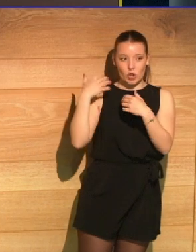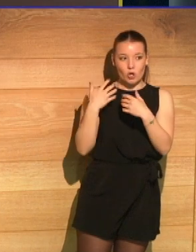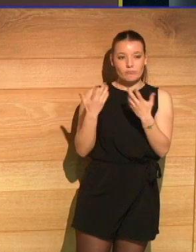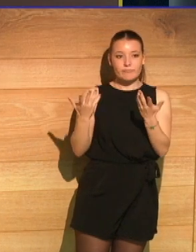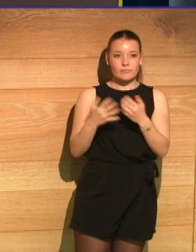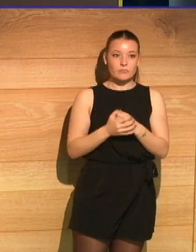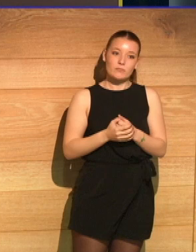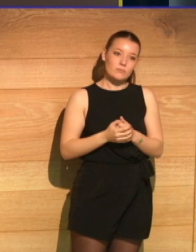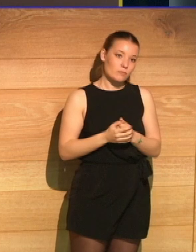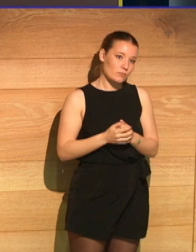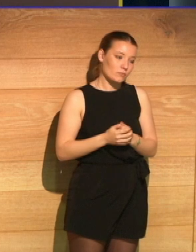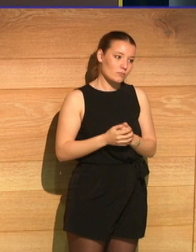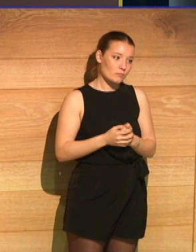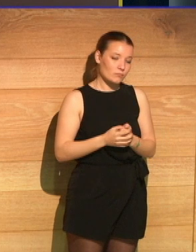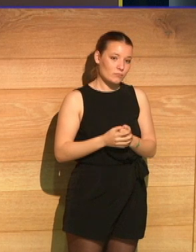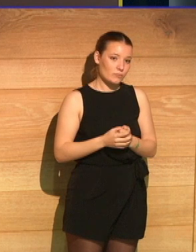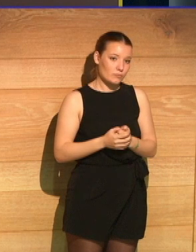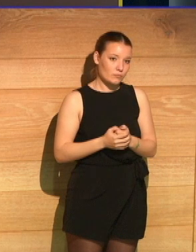Uy, no. Es que,